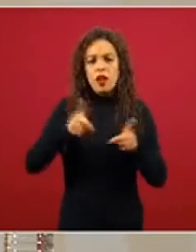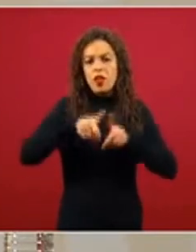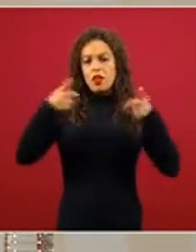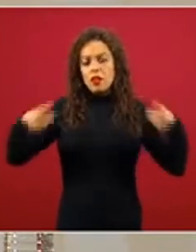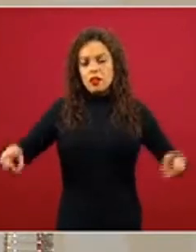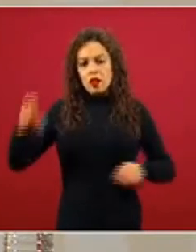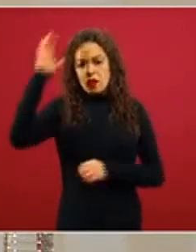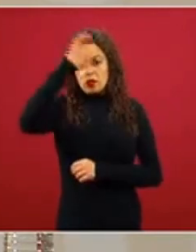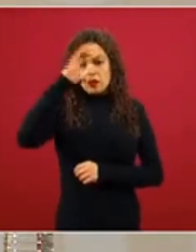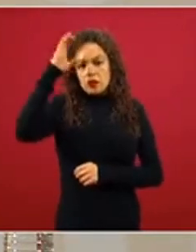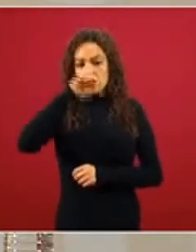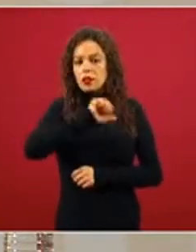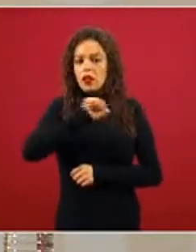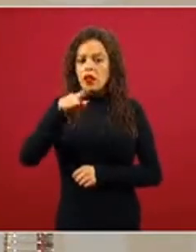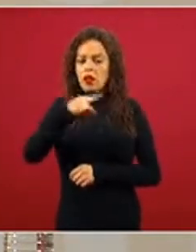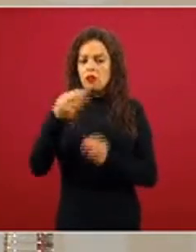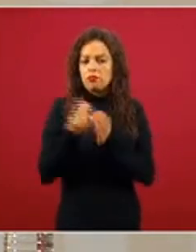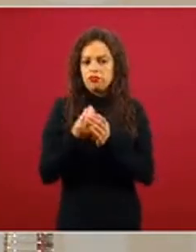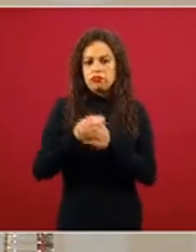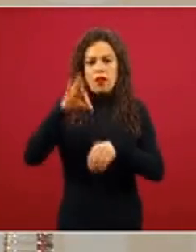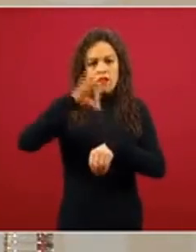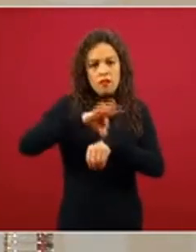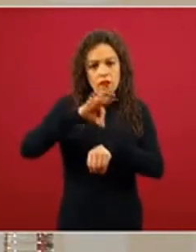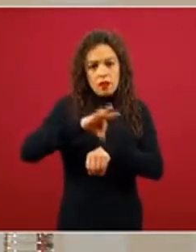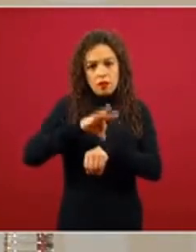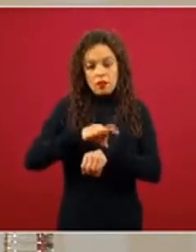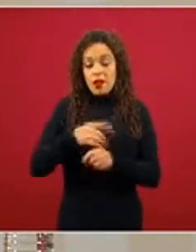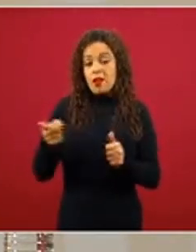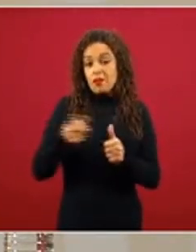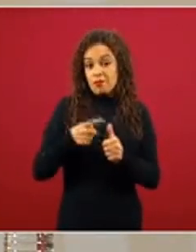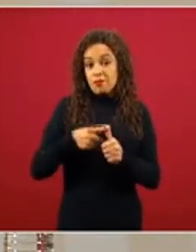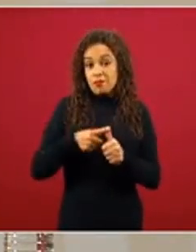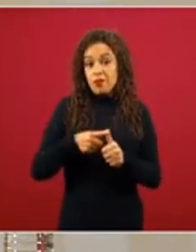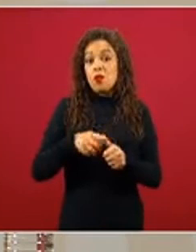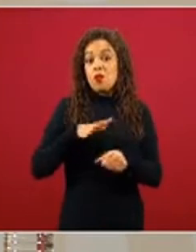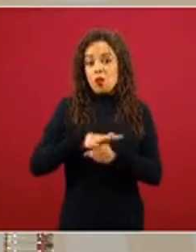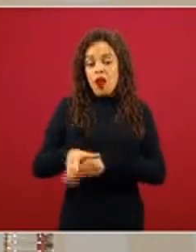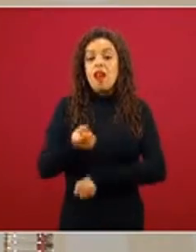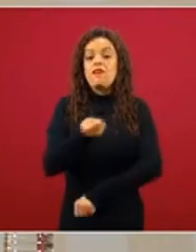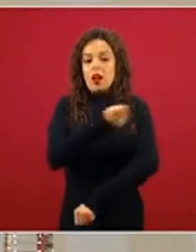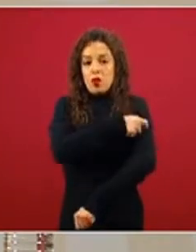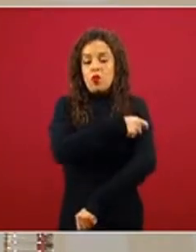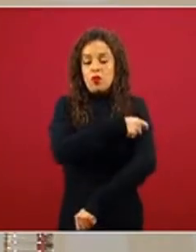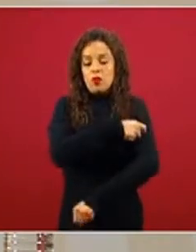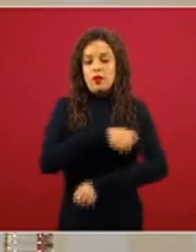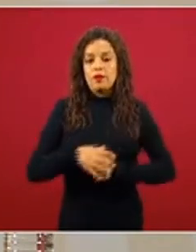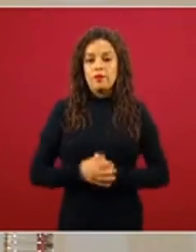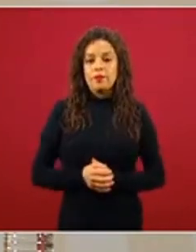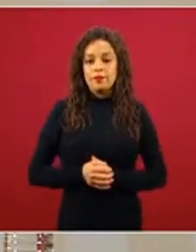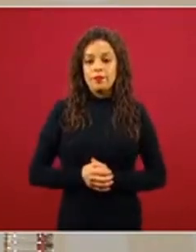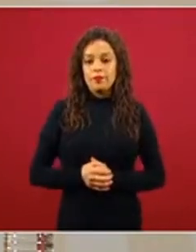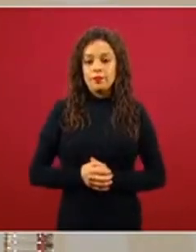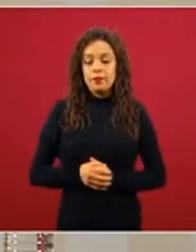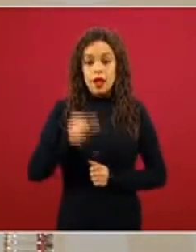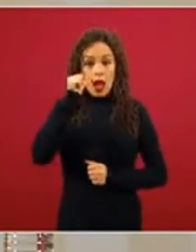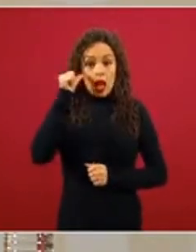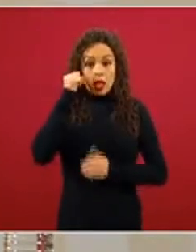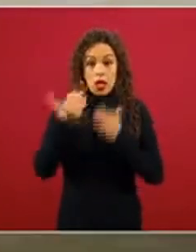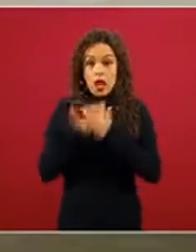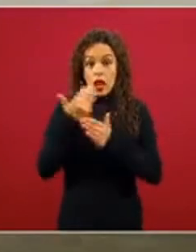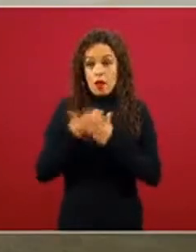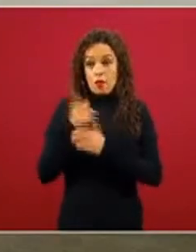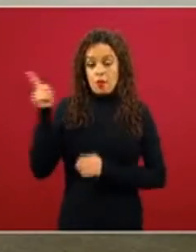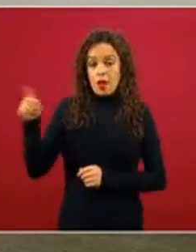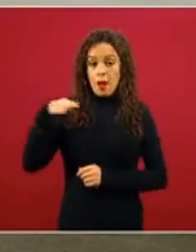productos farmacéuticos, definitivamente incluidas las vacunas, y en este momento, como lo comentó el canciller Marcelo Ebrard ayer por la mañana,